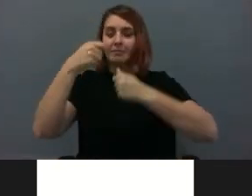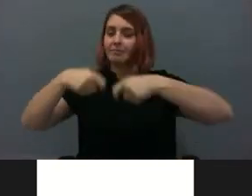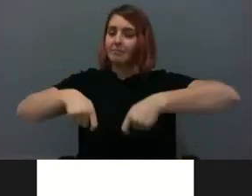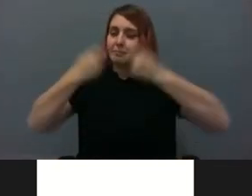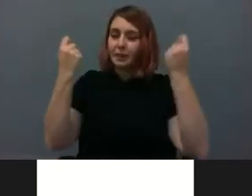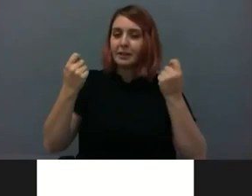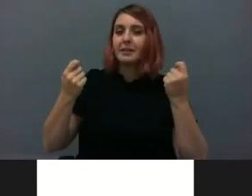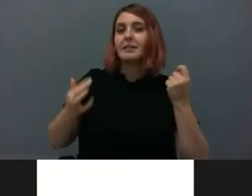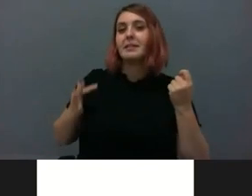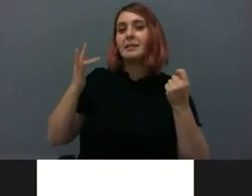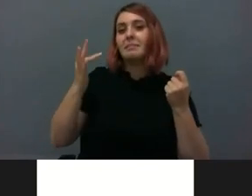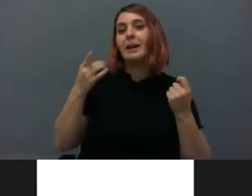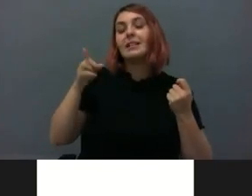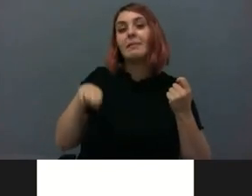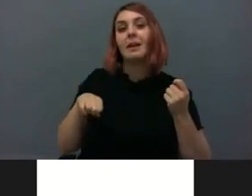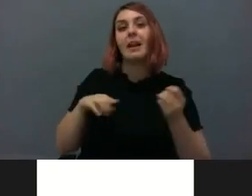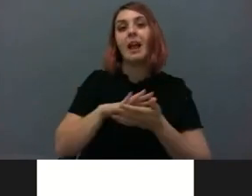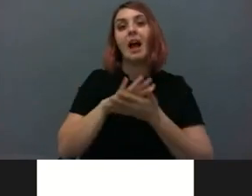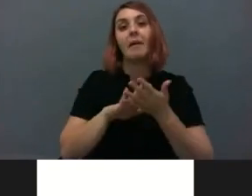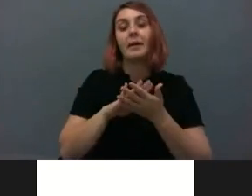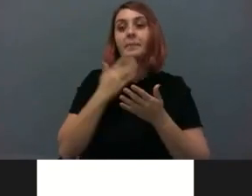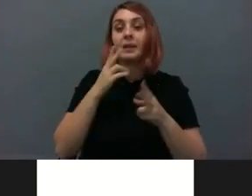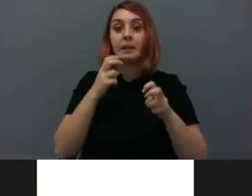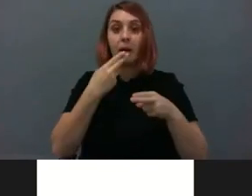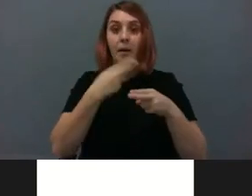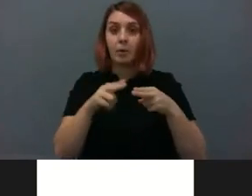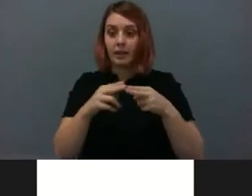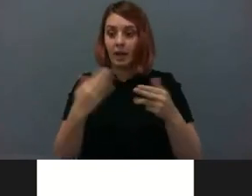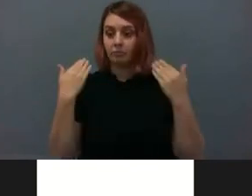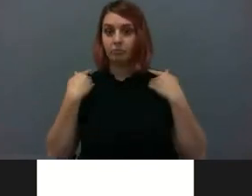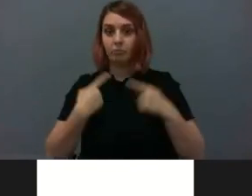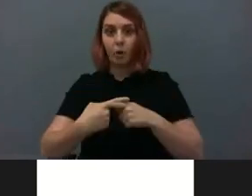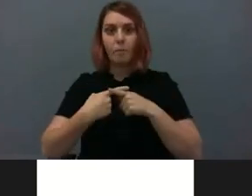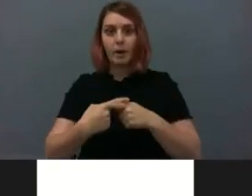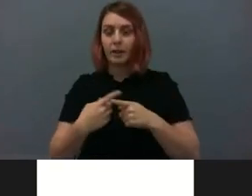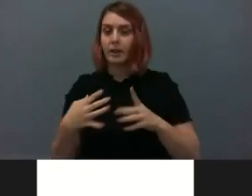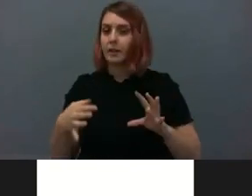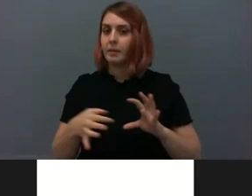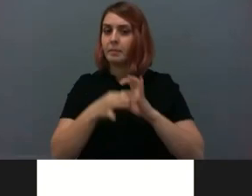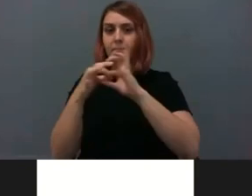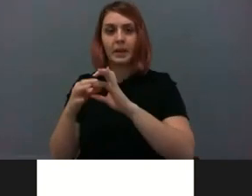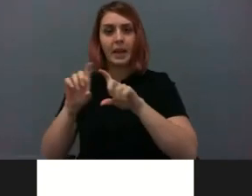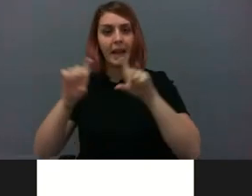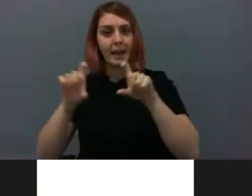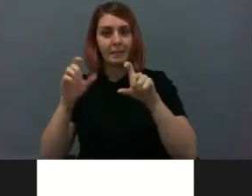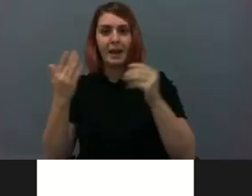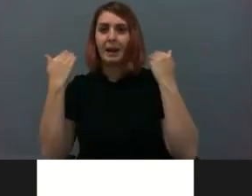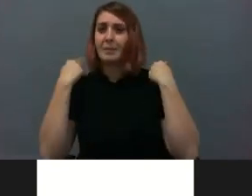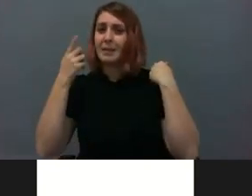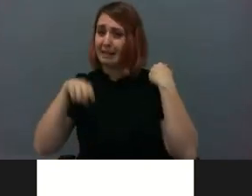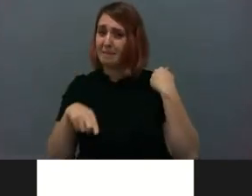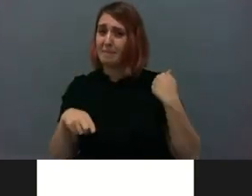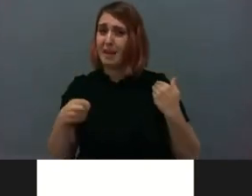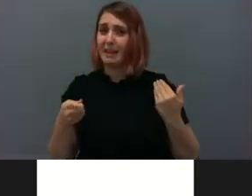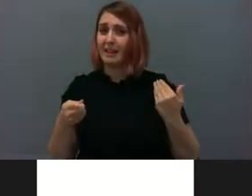alusión a cómo las políticas de corresponsabilidad también tienen que ir de la mano de las empresas, ¿vale?